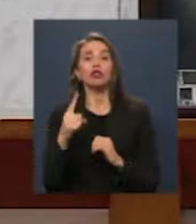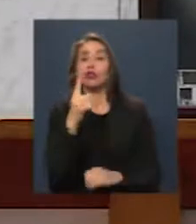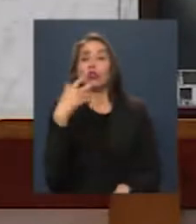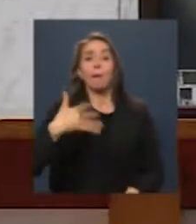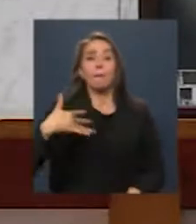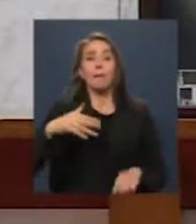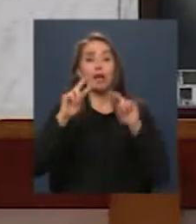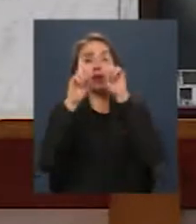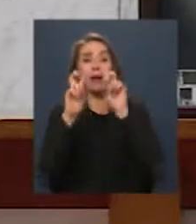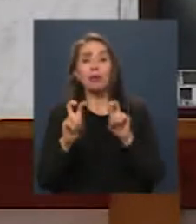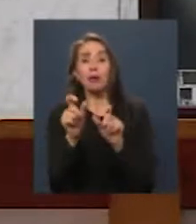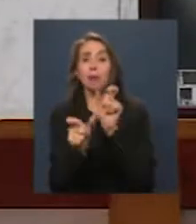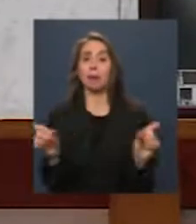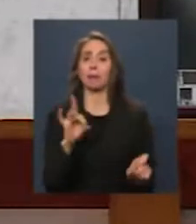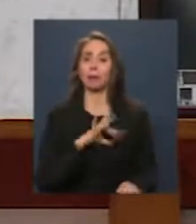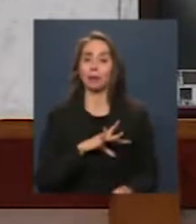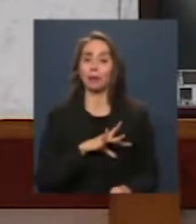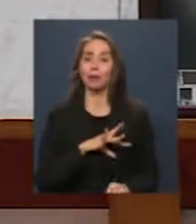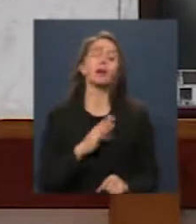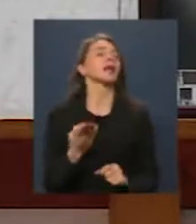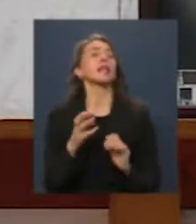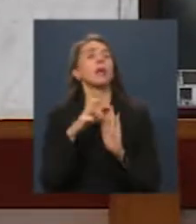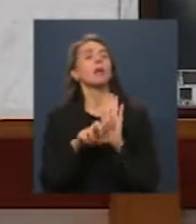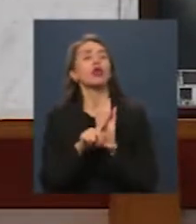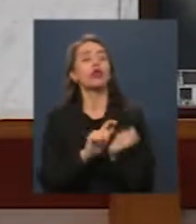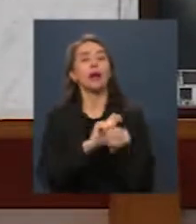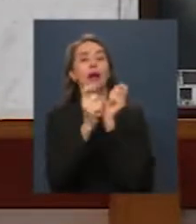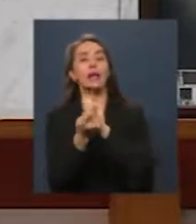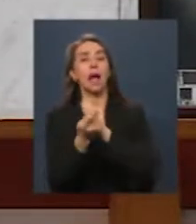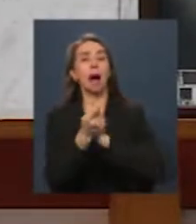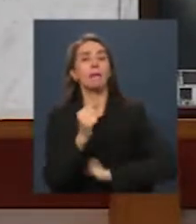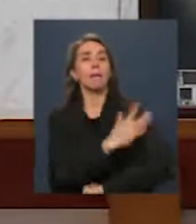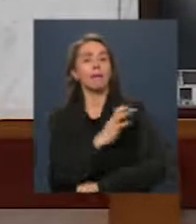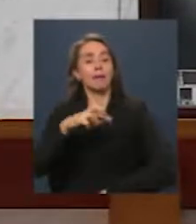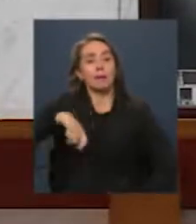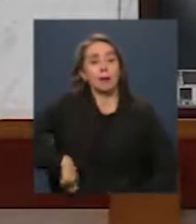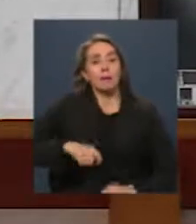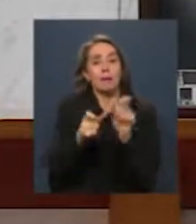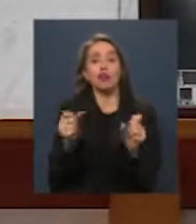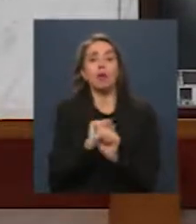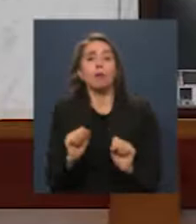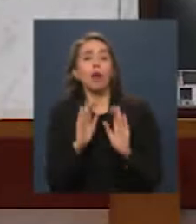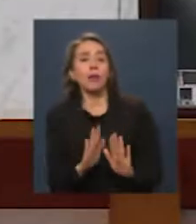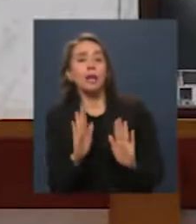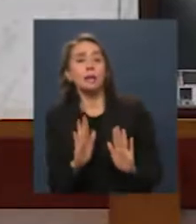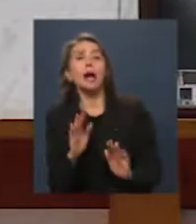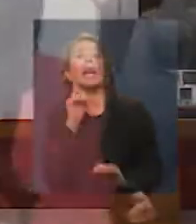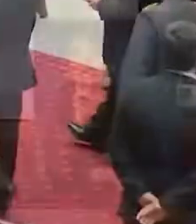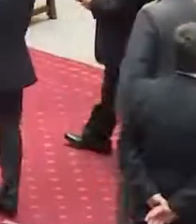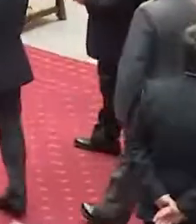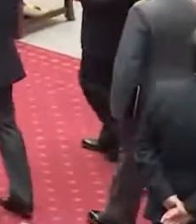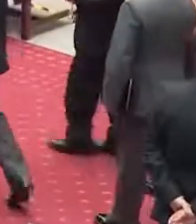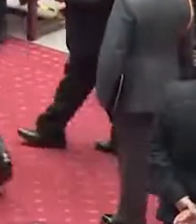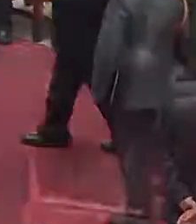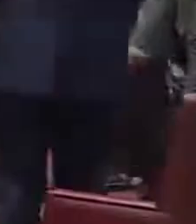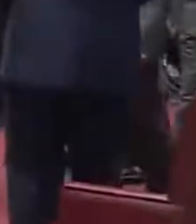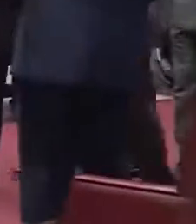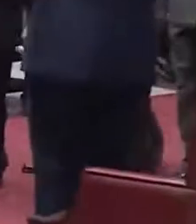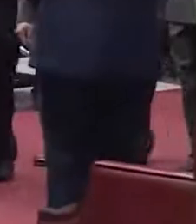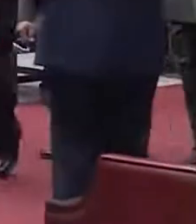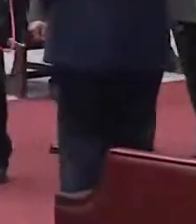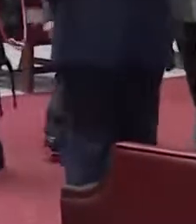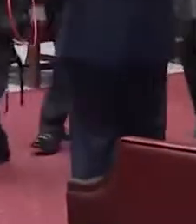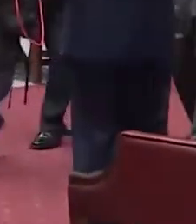chilenos. Por ejemplo, la reforma a las pensiones. Si hay personas que no pueden esperar, son nuestros adultos mayores. La autoridad